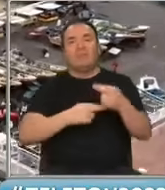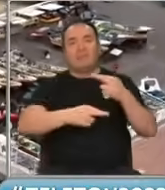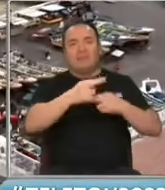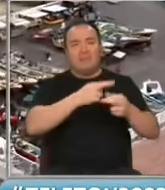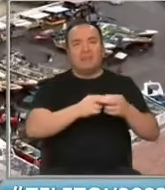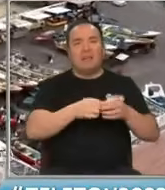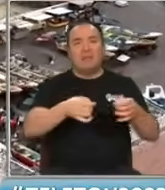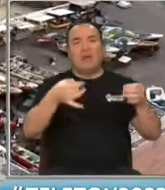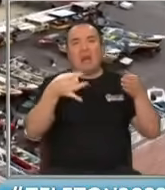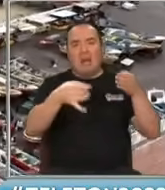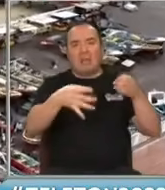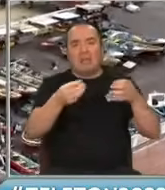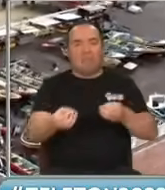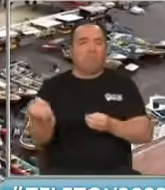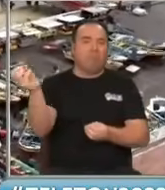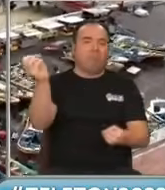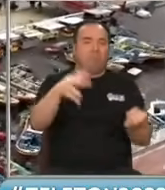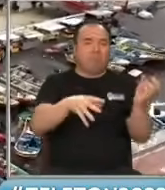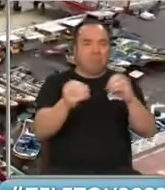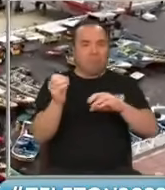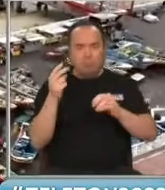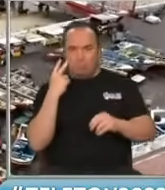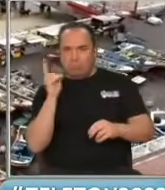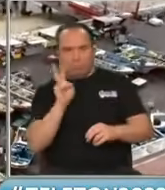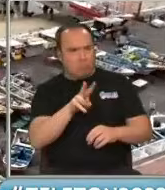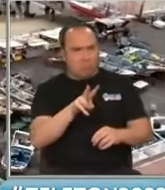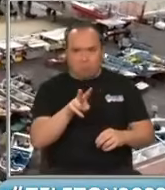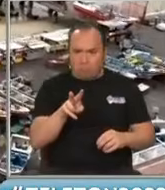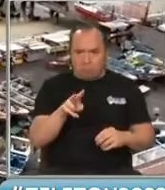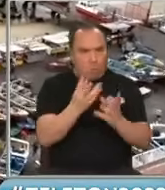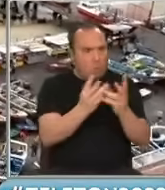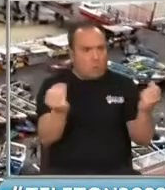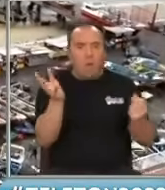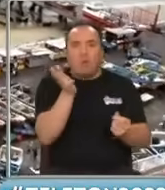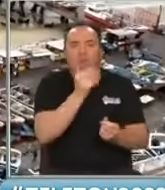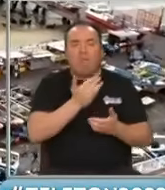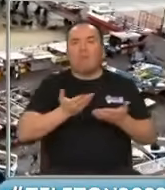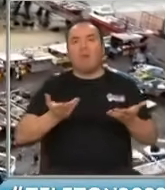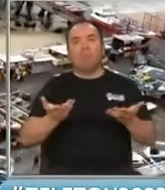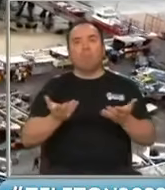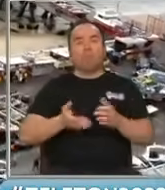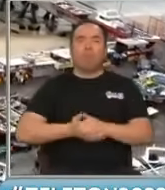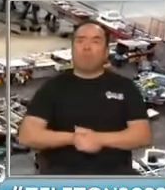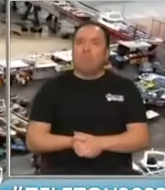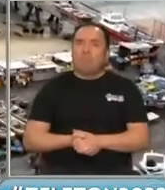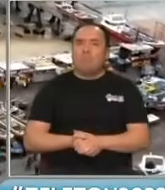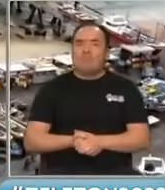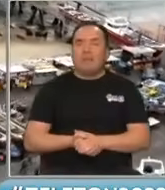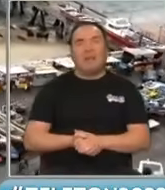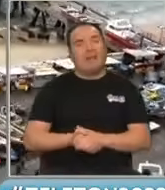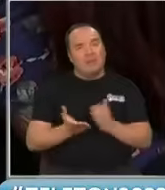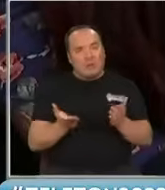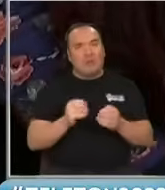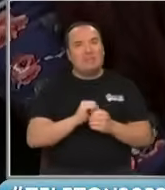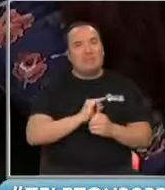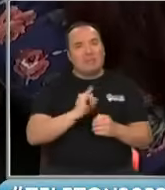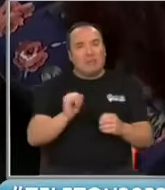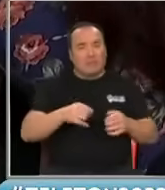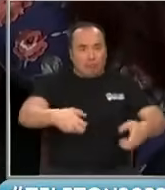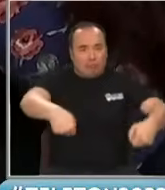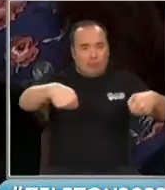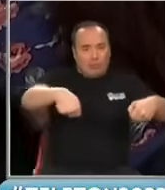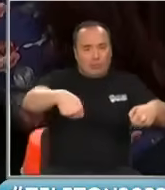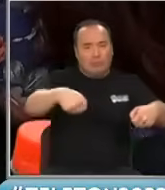unas latas y cuando fuimos ya no estaba. Y nos tuvimos que devolver con todo